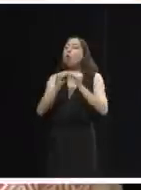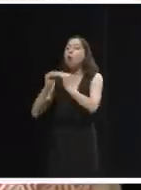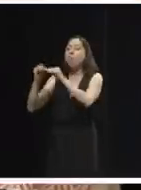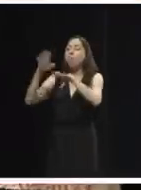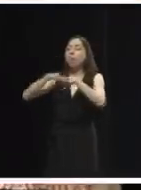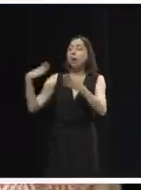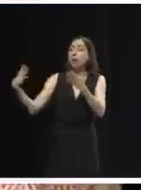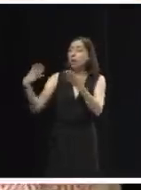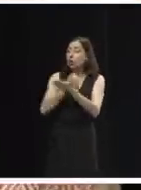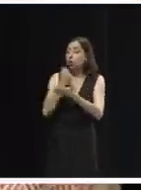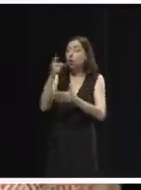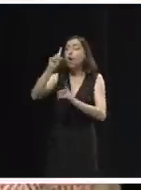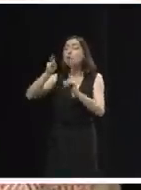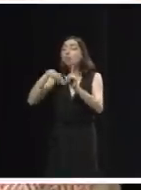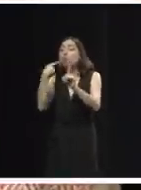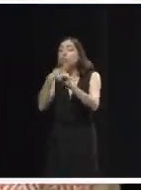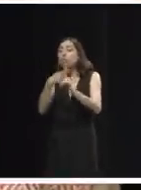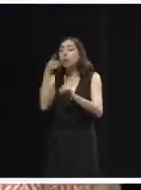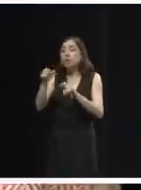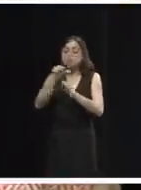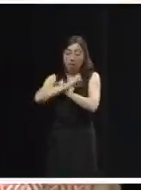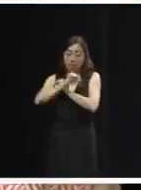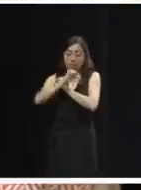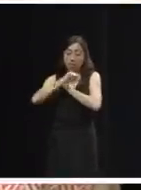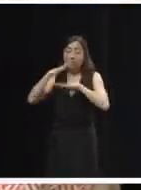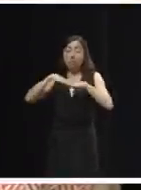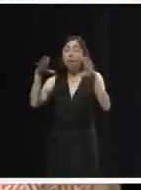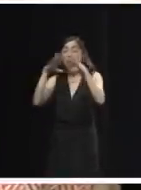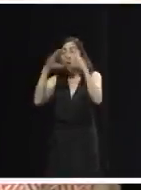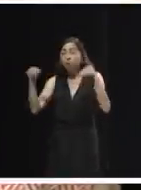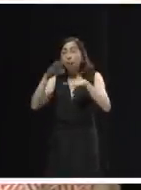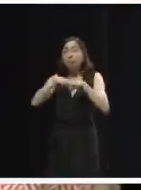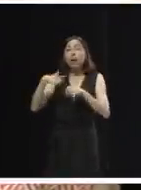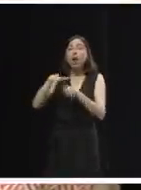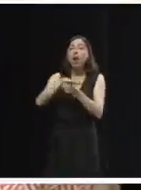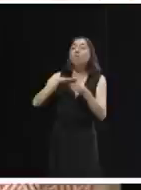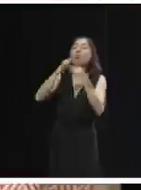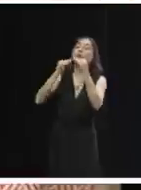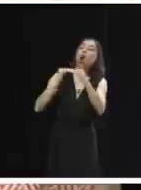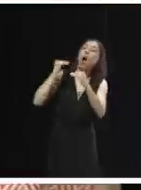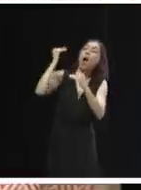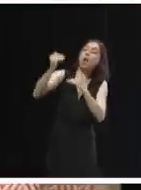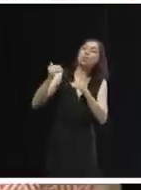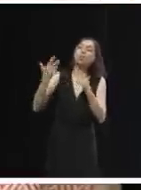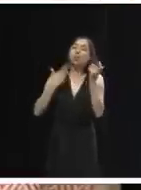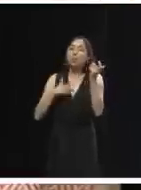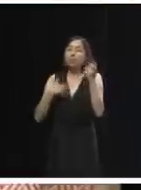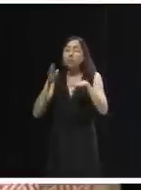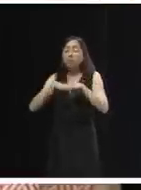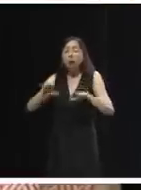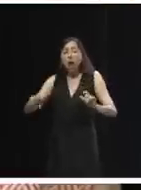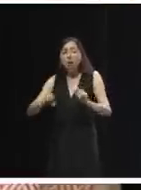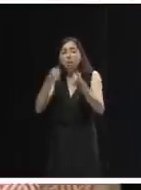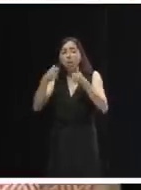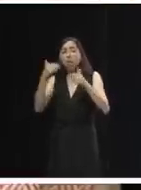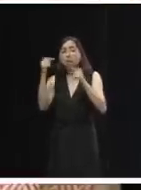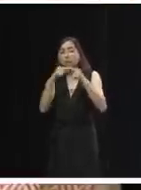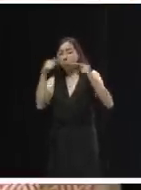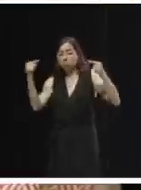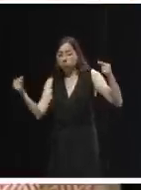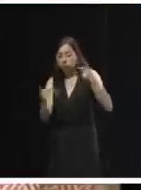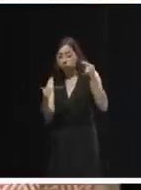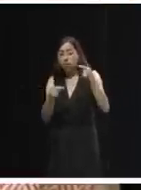ese sentido la esperanza para Andalucía, para los barrios hartos de Sevilla, para romper con la desigualdad, para hacer